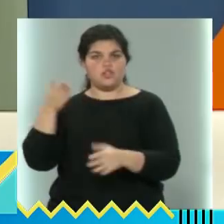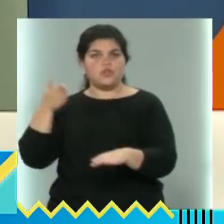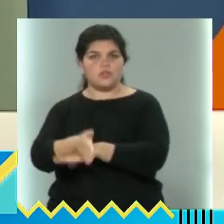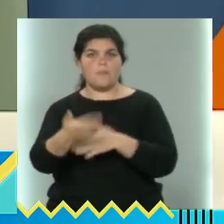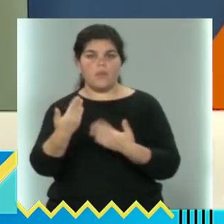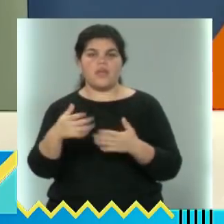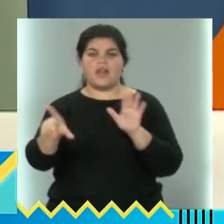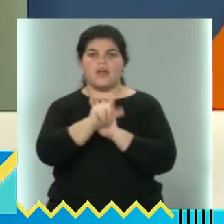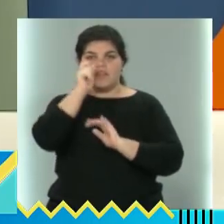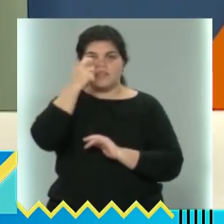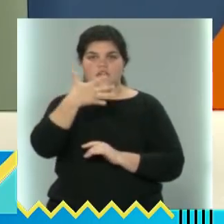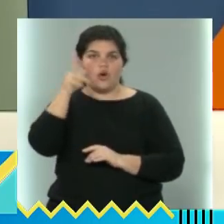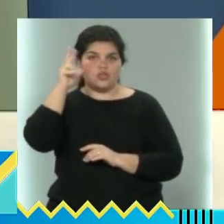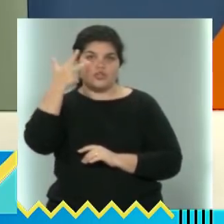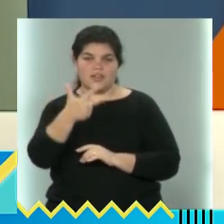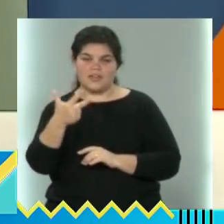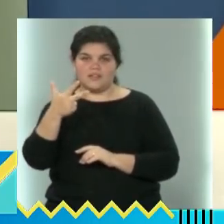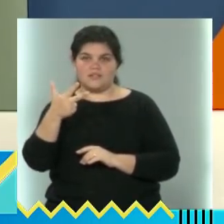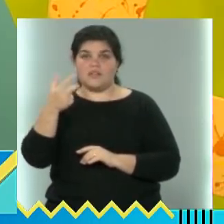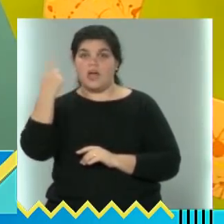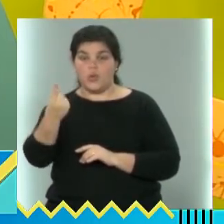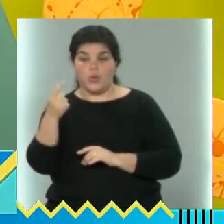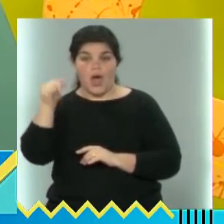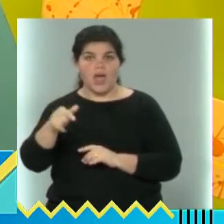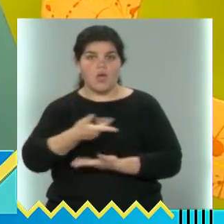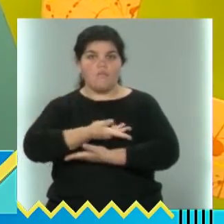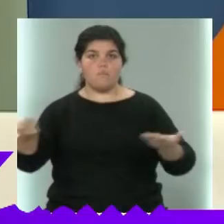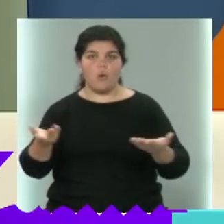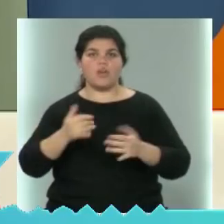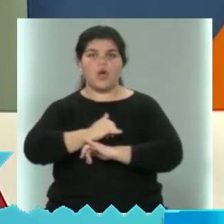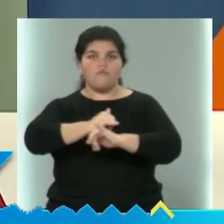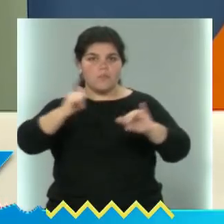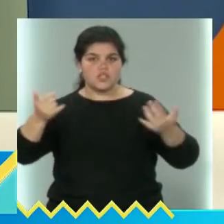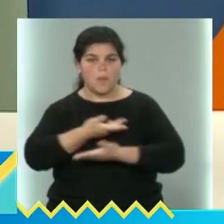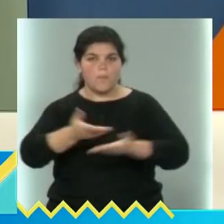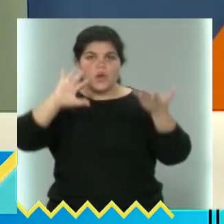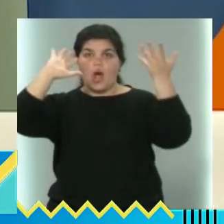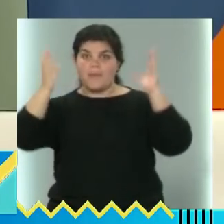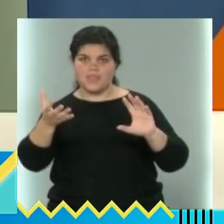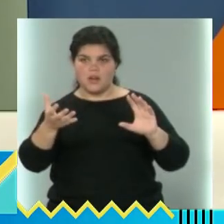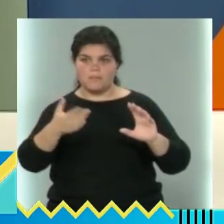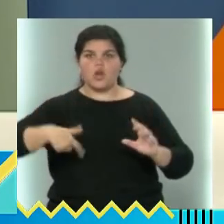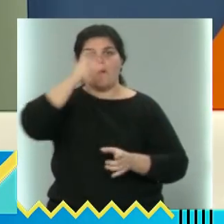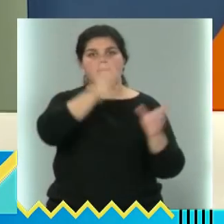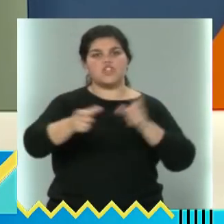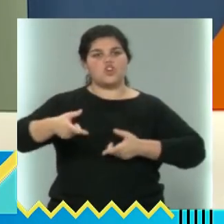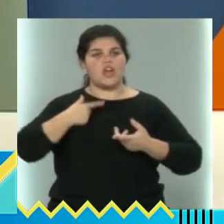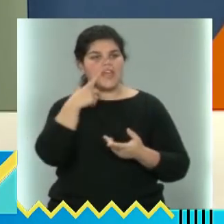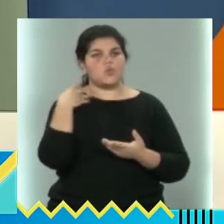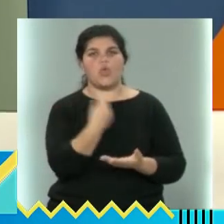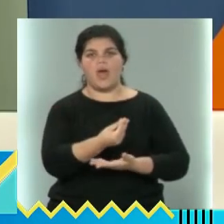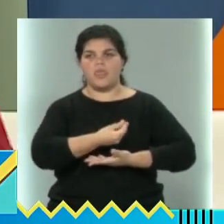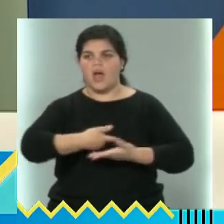Ley 25831 de libre acceso a la información pública ambiental. Pero no podemos estar los ciudadanos comunes rastreando, sospechando